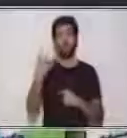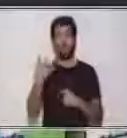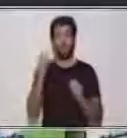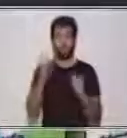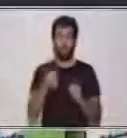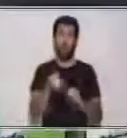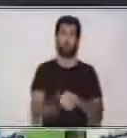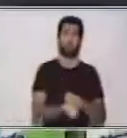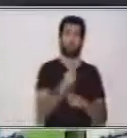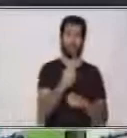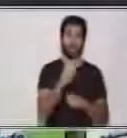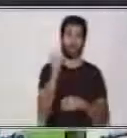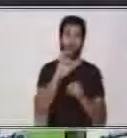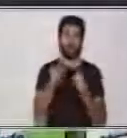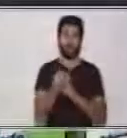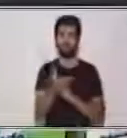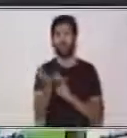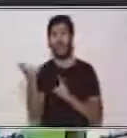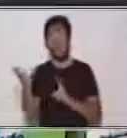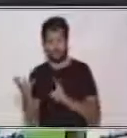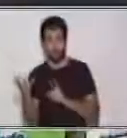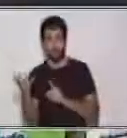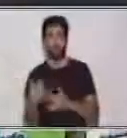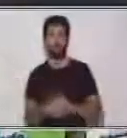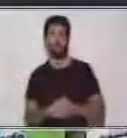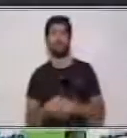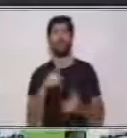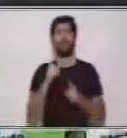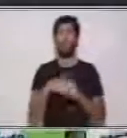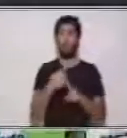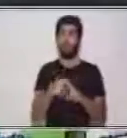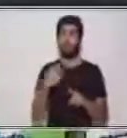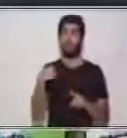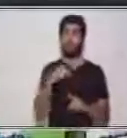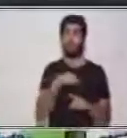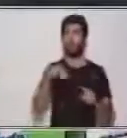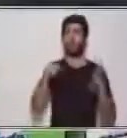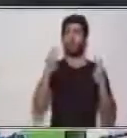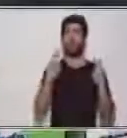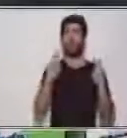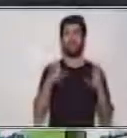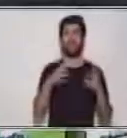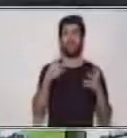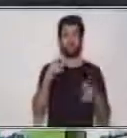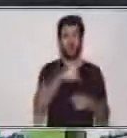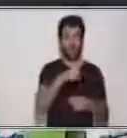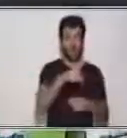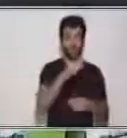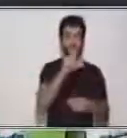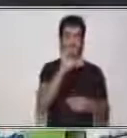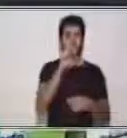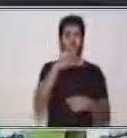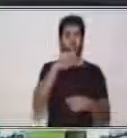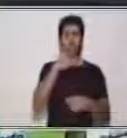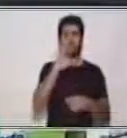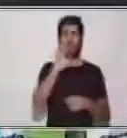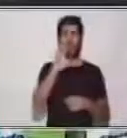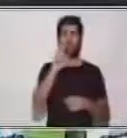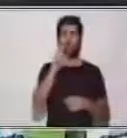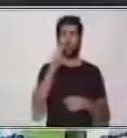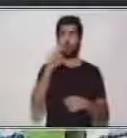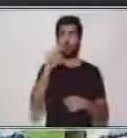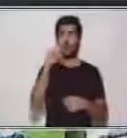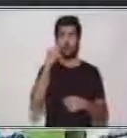en singular o en plural. Al hablar de concordancia, quiere decir que si analizamos de forma sintáctica,